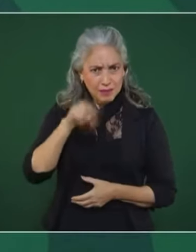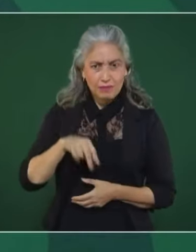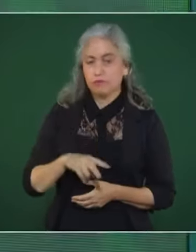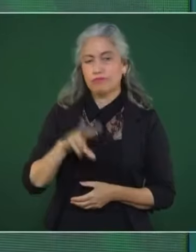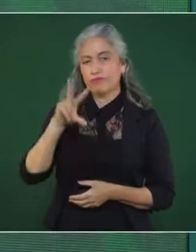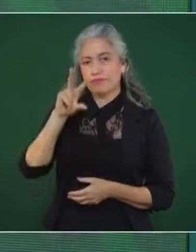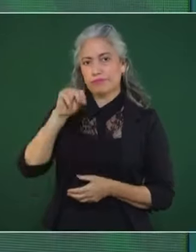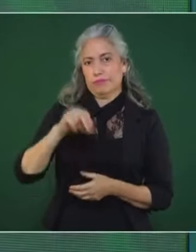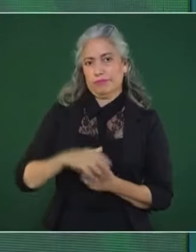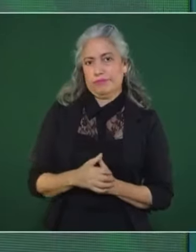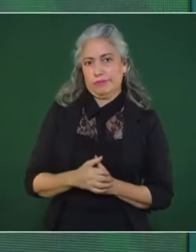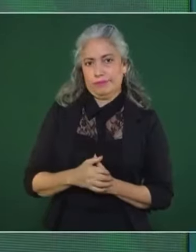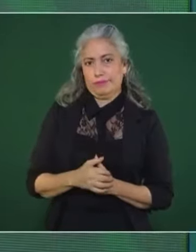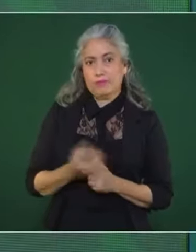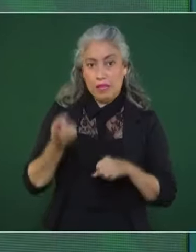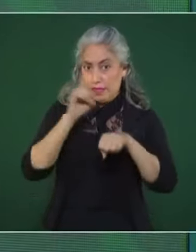el día de la desaparición,